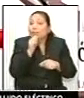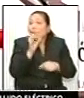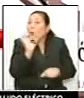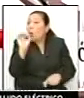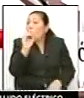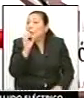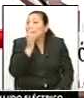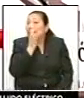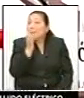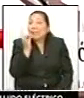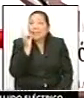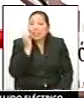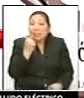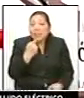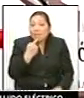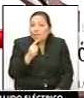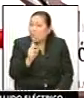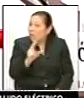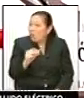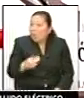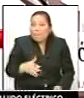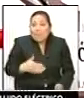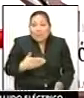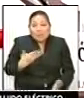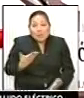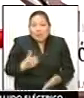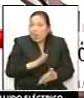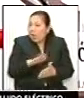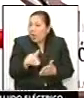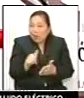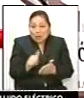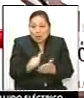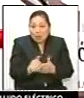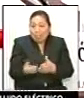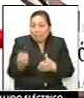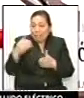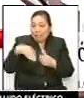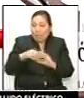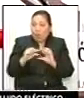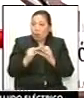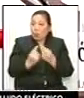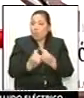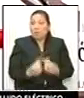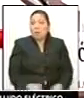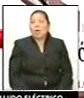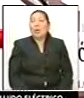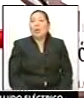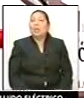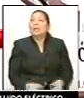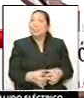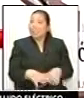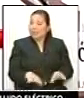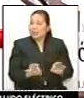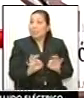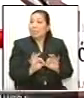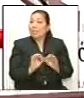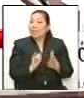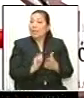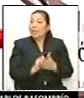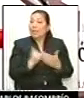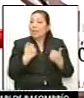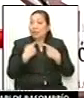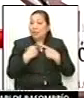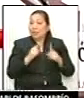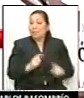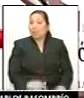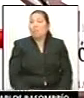secreta, esta información no es posible que llegue a todos los integrantes del Parlamento. Por eso es importante que, a efectos de que esta